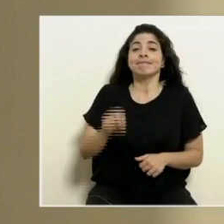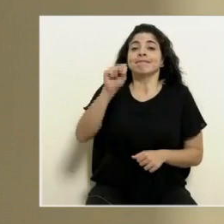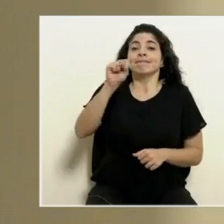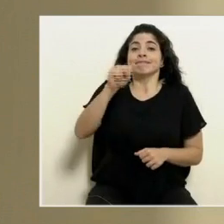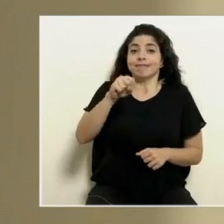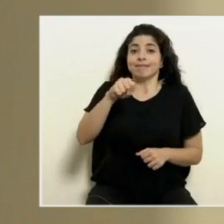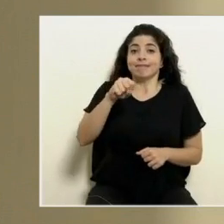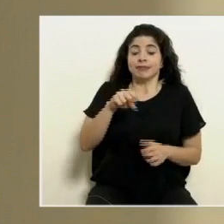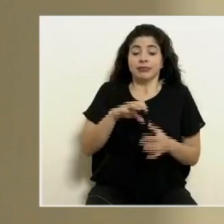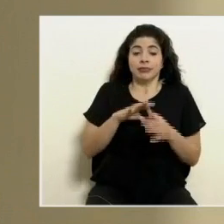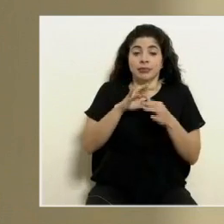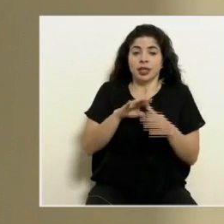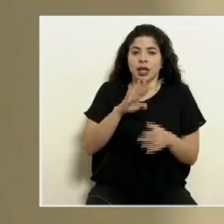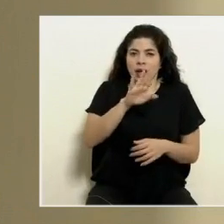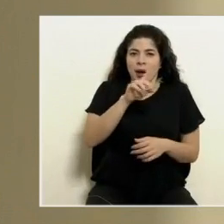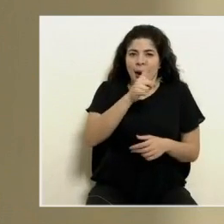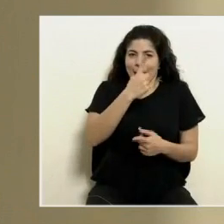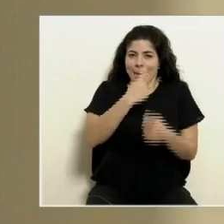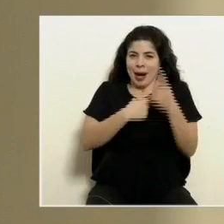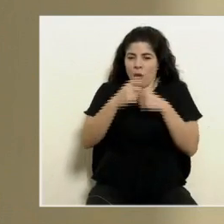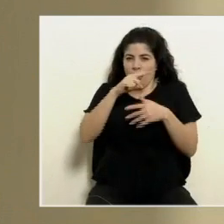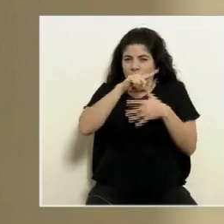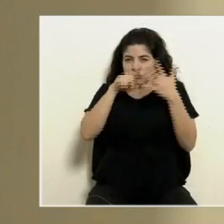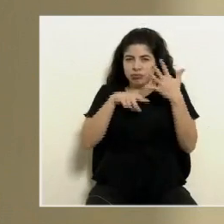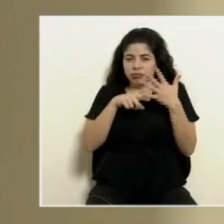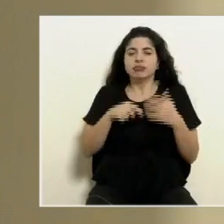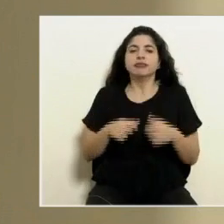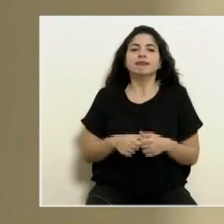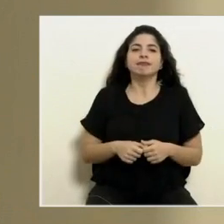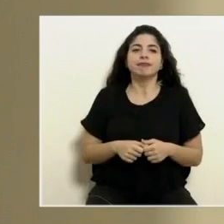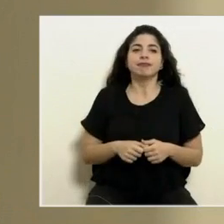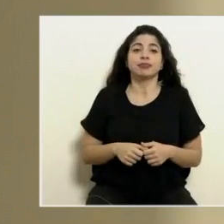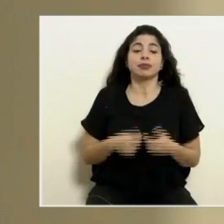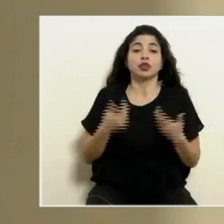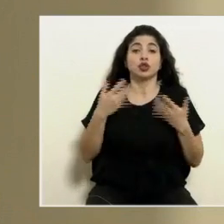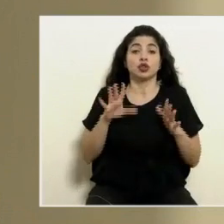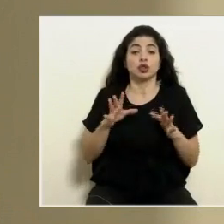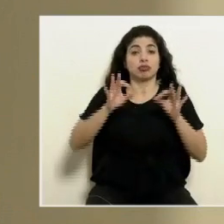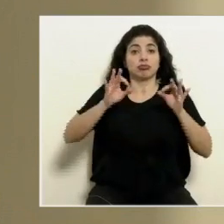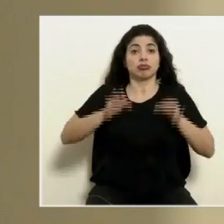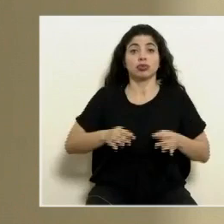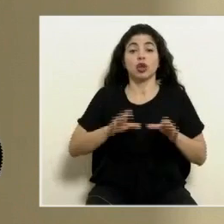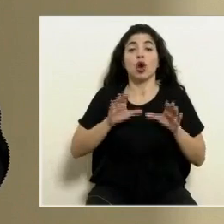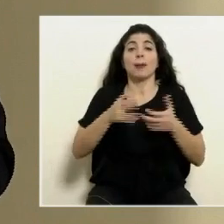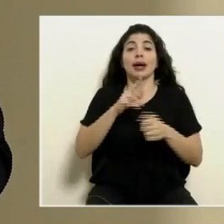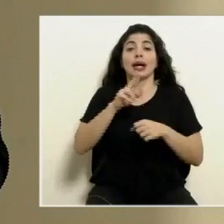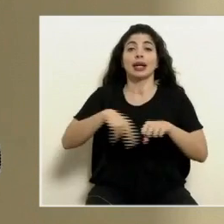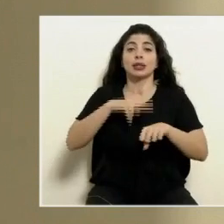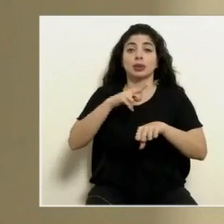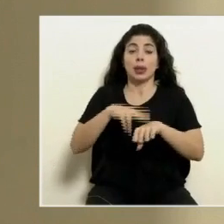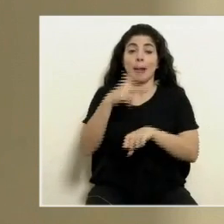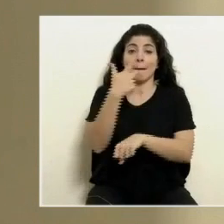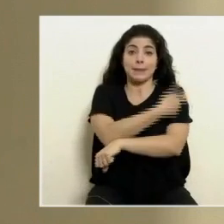Sí, con respecto a las preguntas planteadas, lo que ha definido la Comisión Nacional de Vacunación